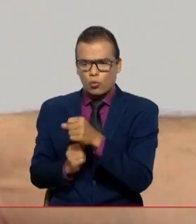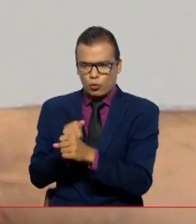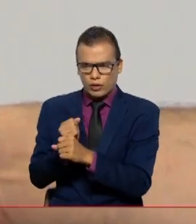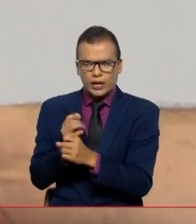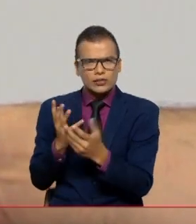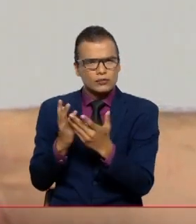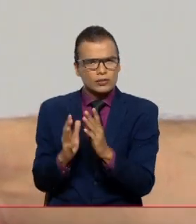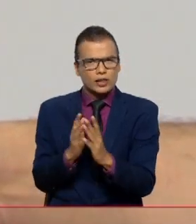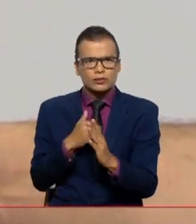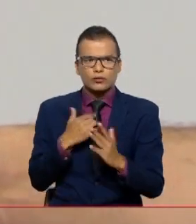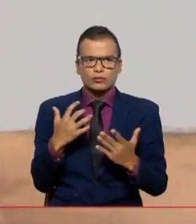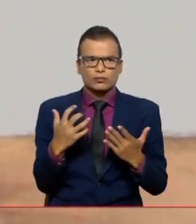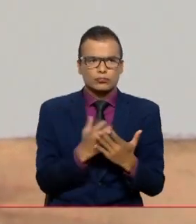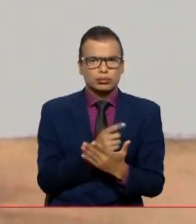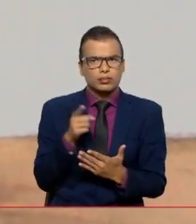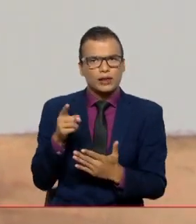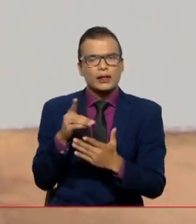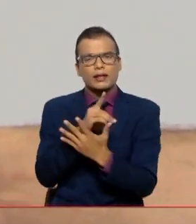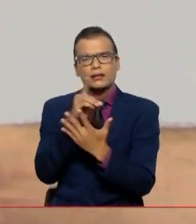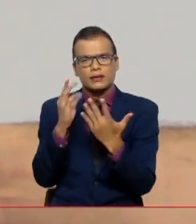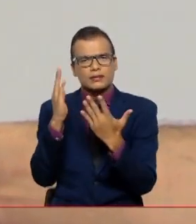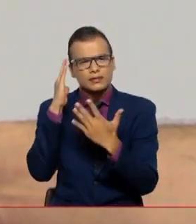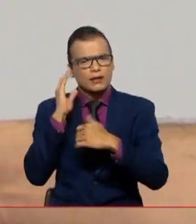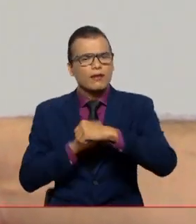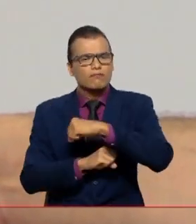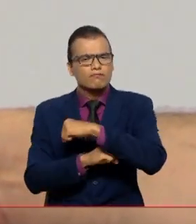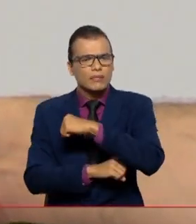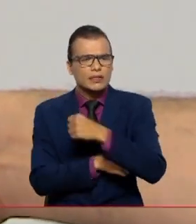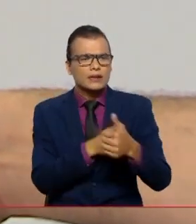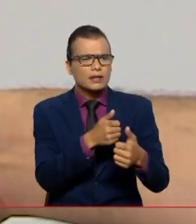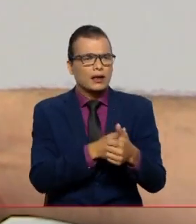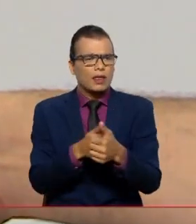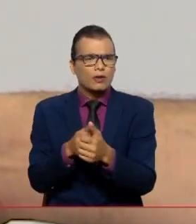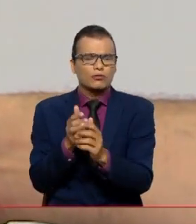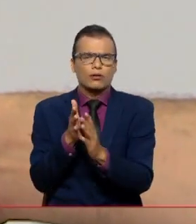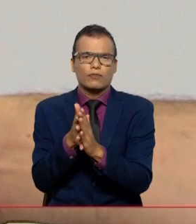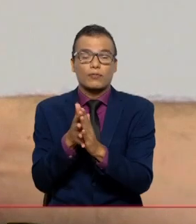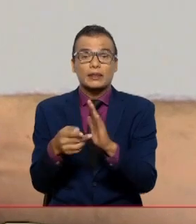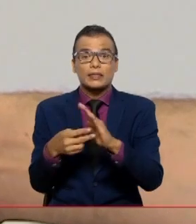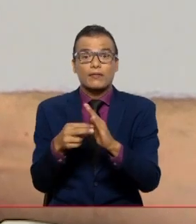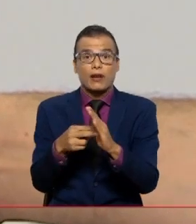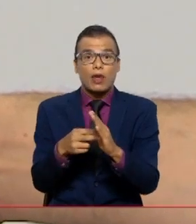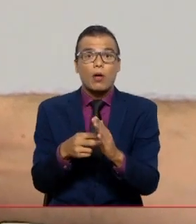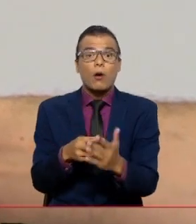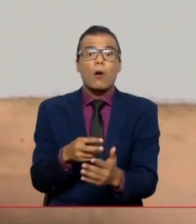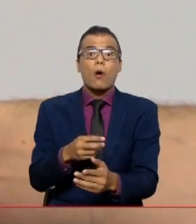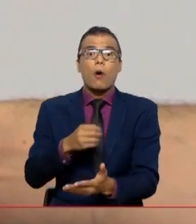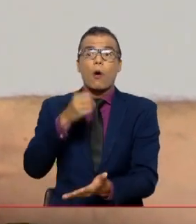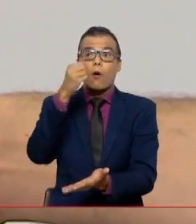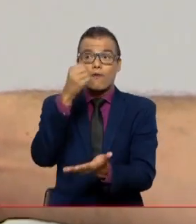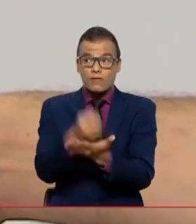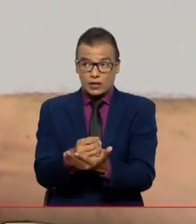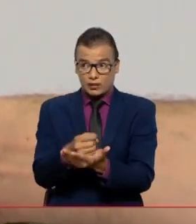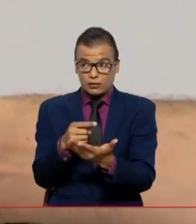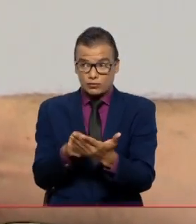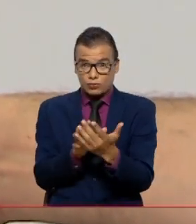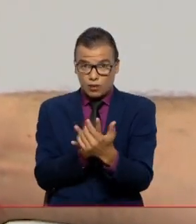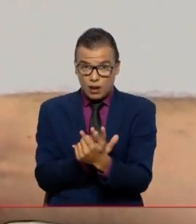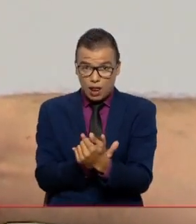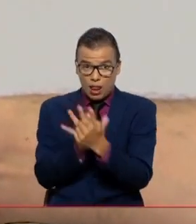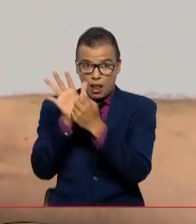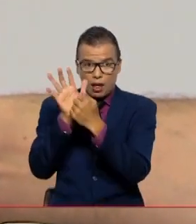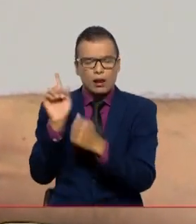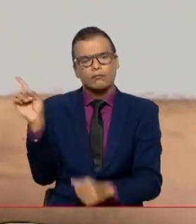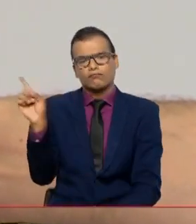es como una base inicial que tiene la DIAN sobre la información de los contribuyentes, mas no significa que sea toda la información que el contribuyente debe